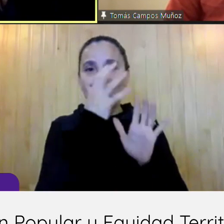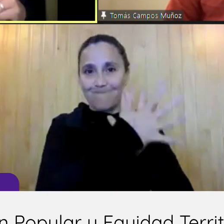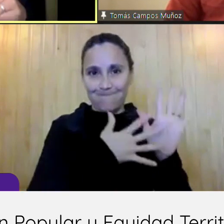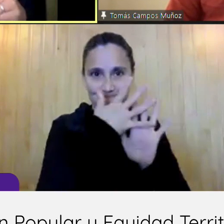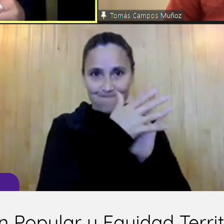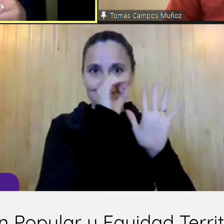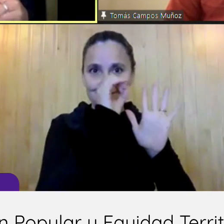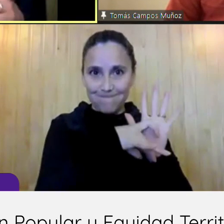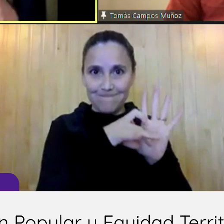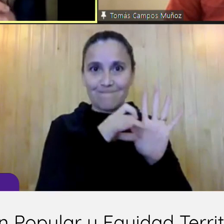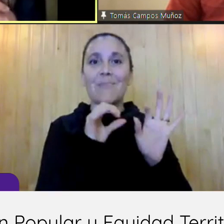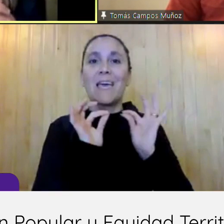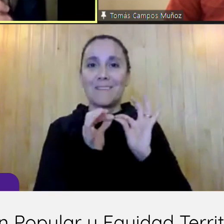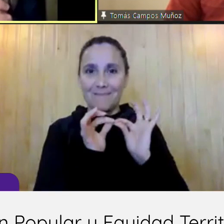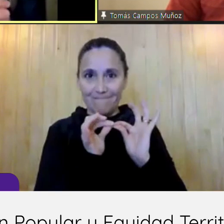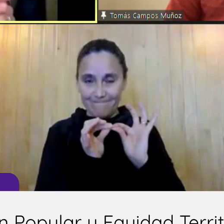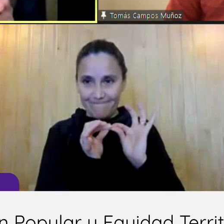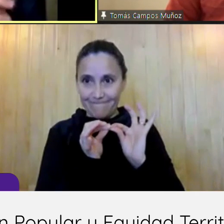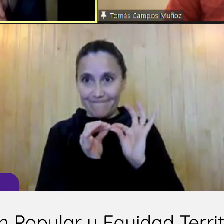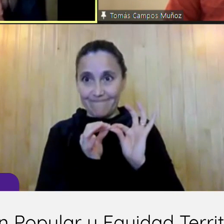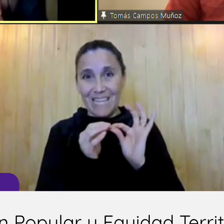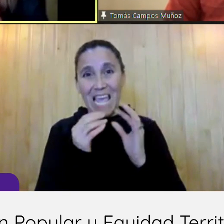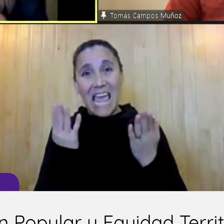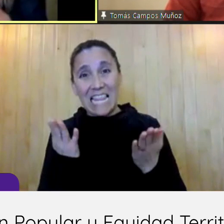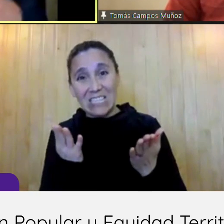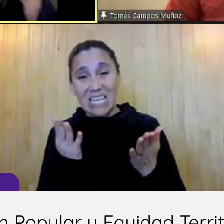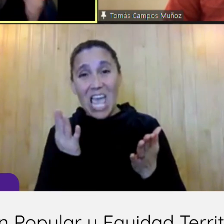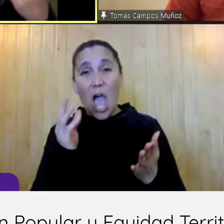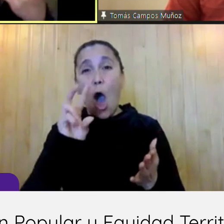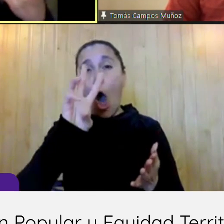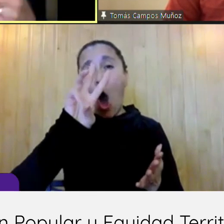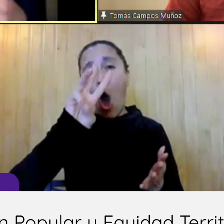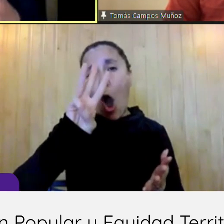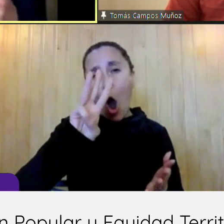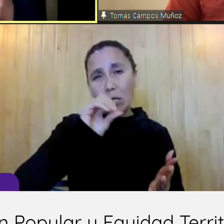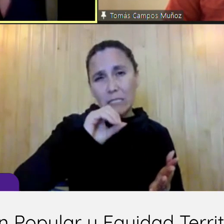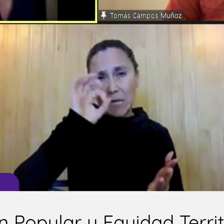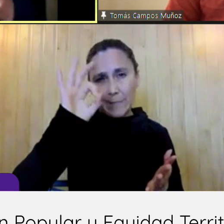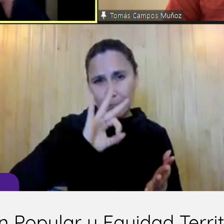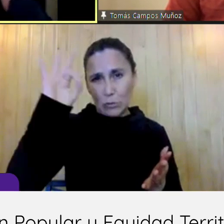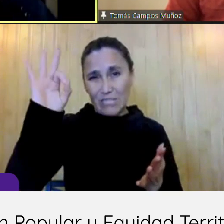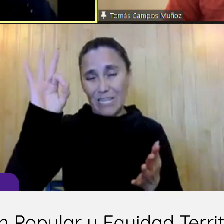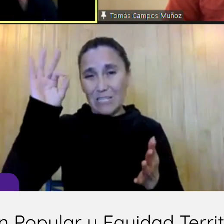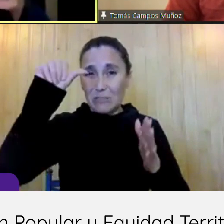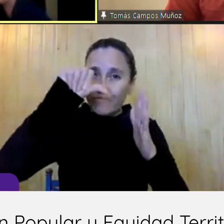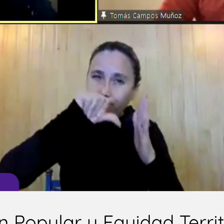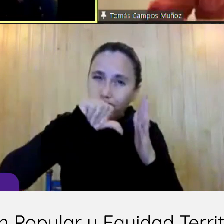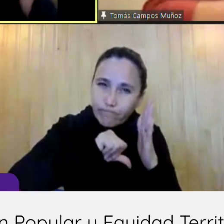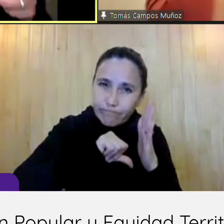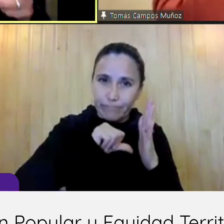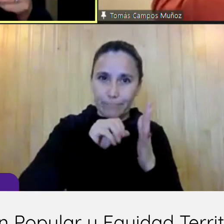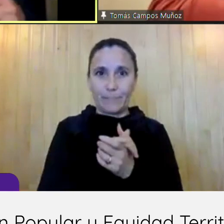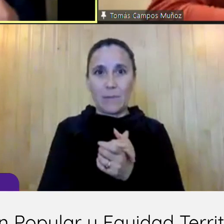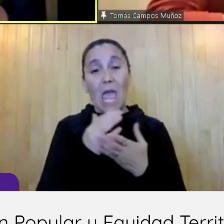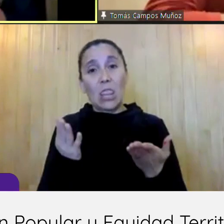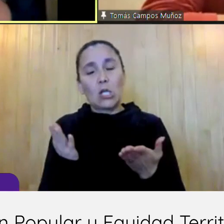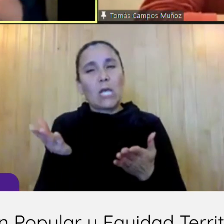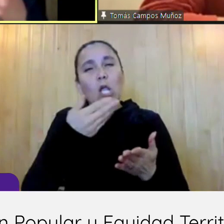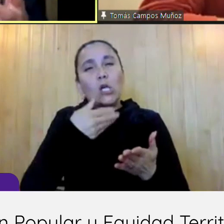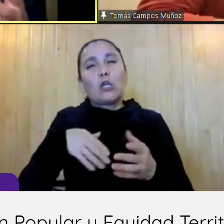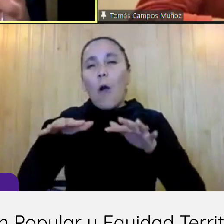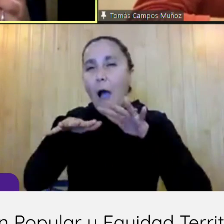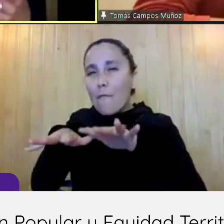una enorme cantidad de hablar de un 80%, ¿cierto? Entonces nosotros hemos estado haciendo además una